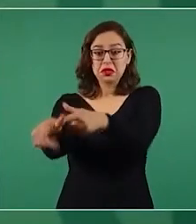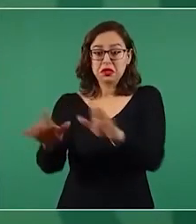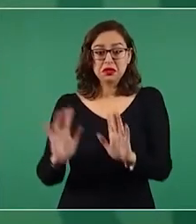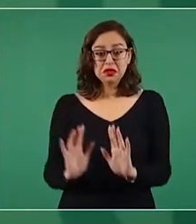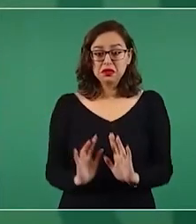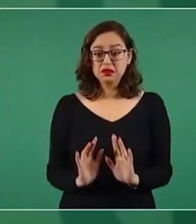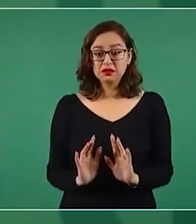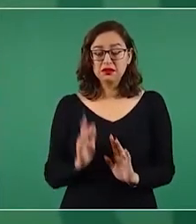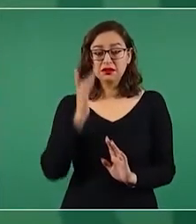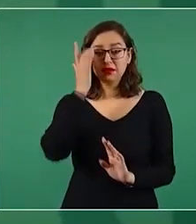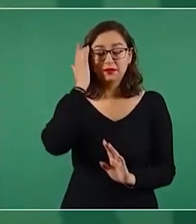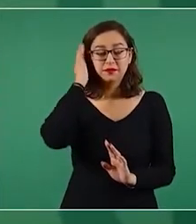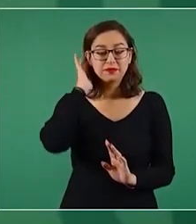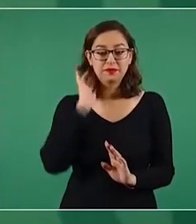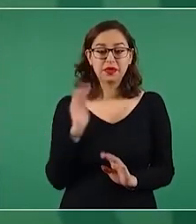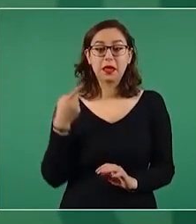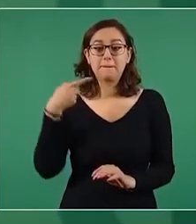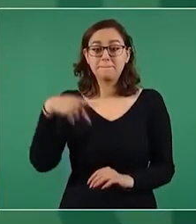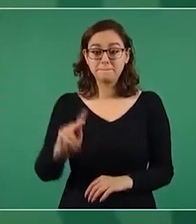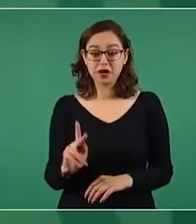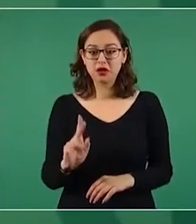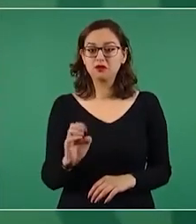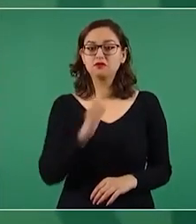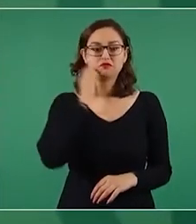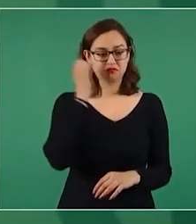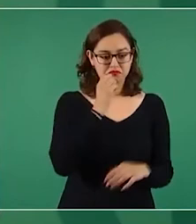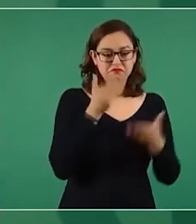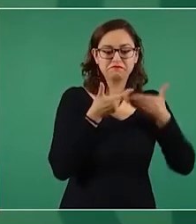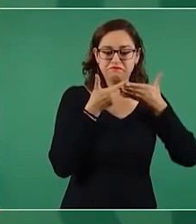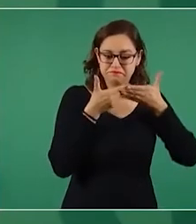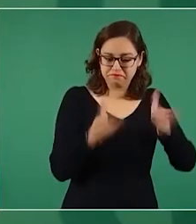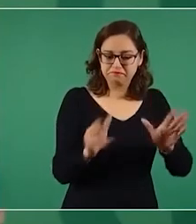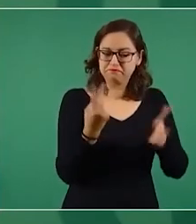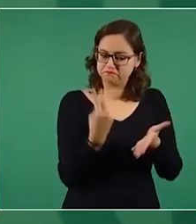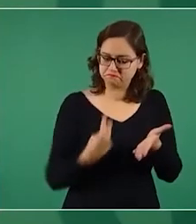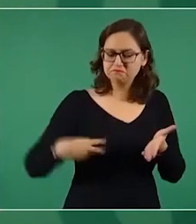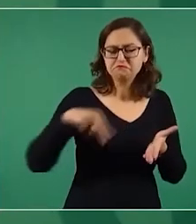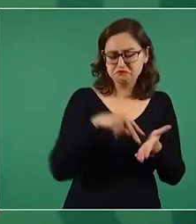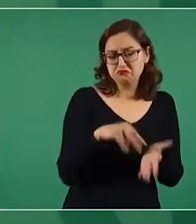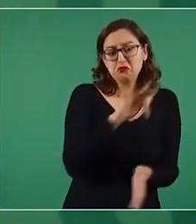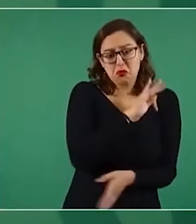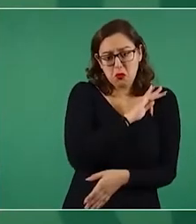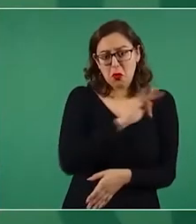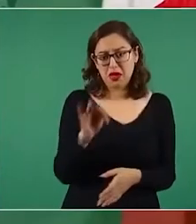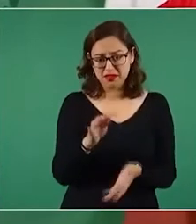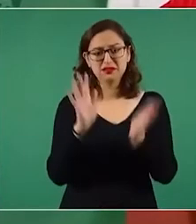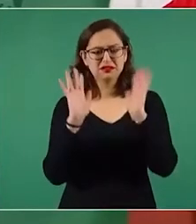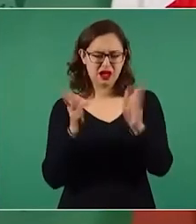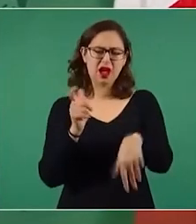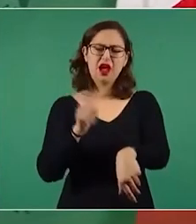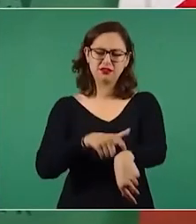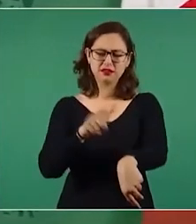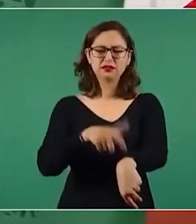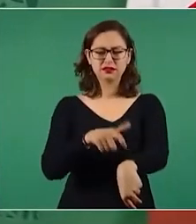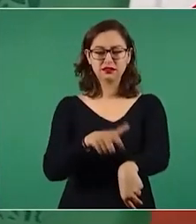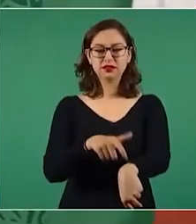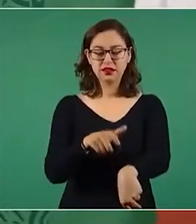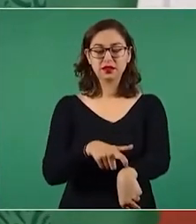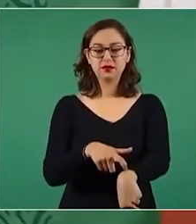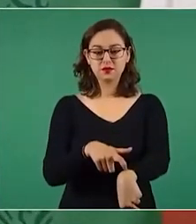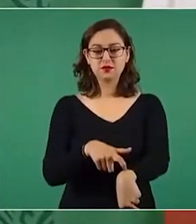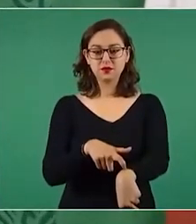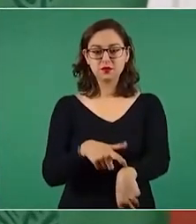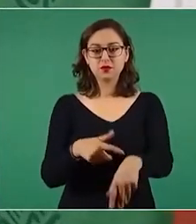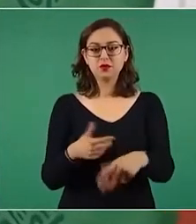consideramos que ya es tiempo de regresar a clases, que no es